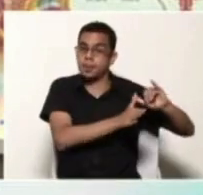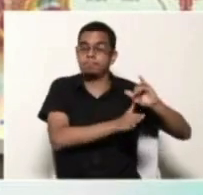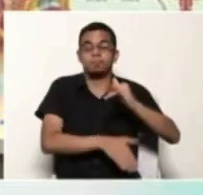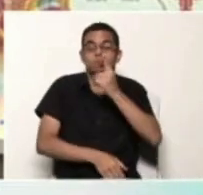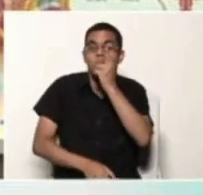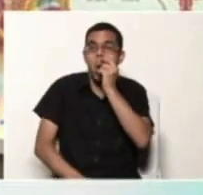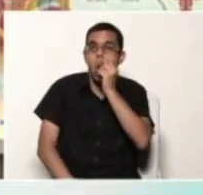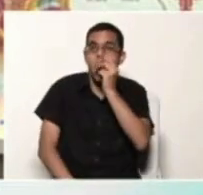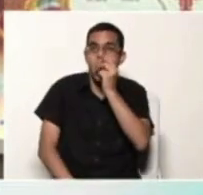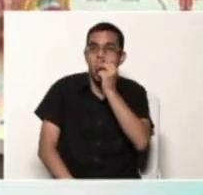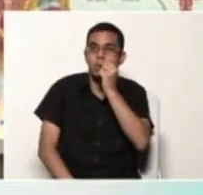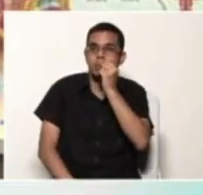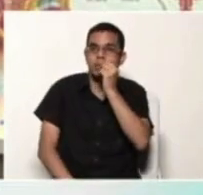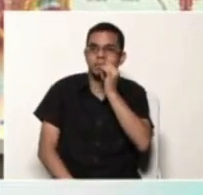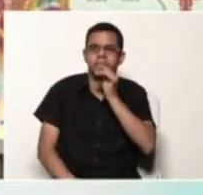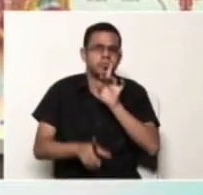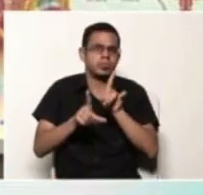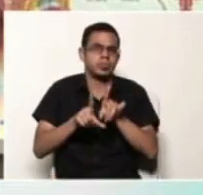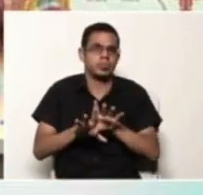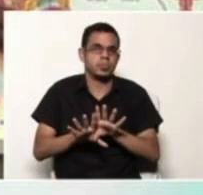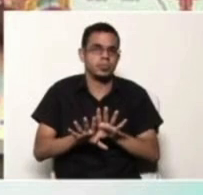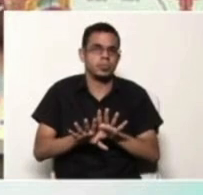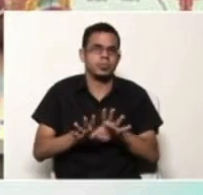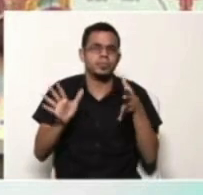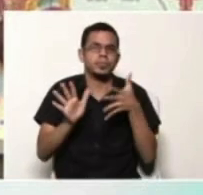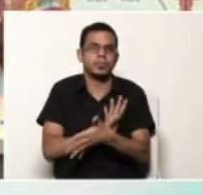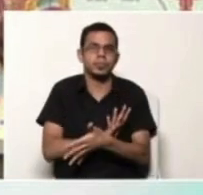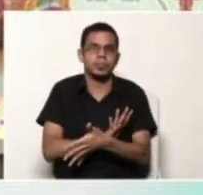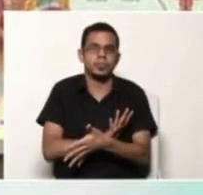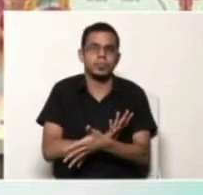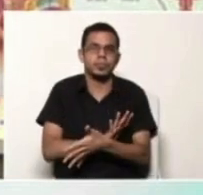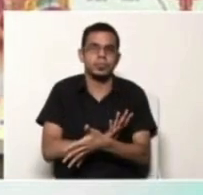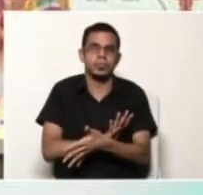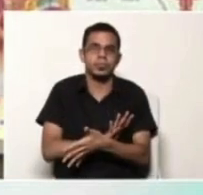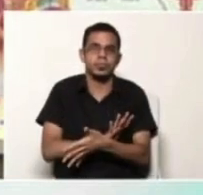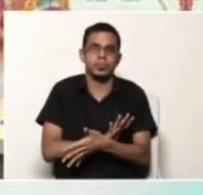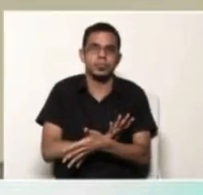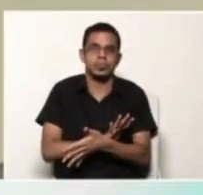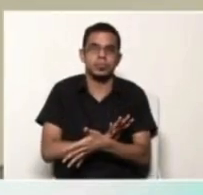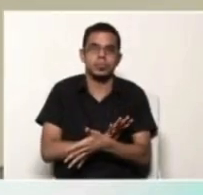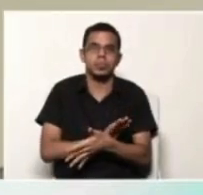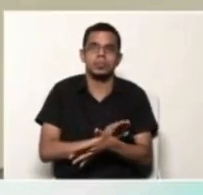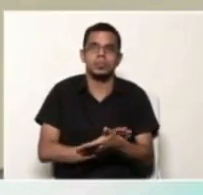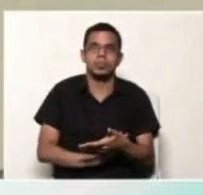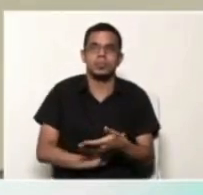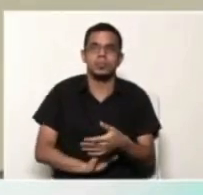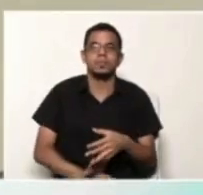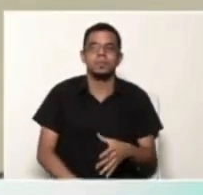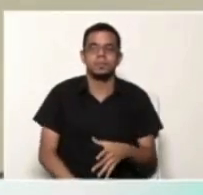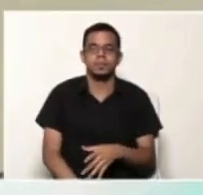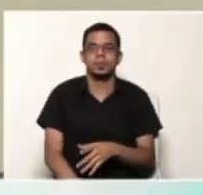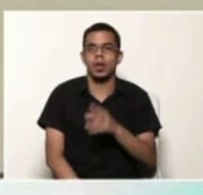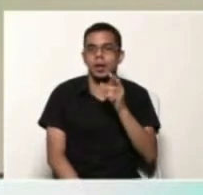igual, como son el cuerpo cavernoso del pene, ¿verdad? Y la próstata.